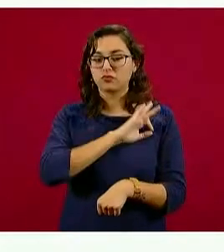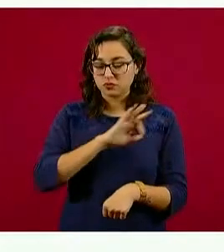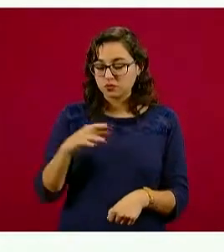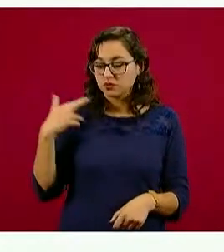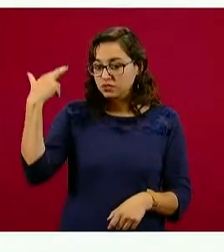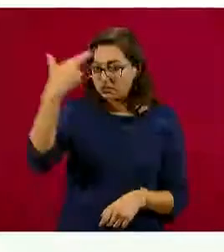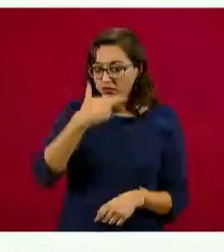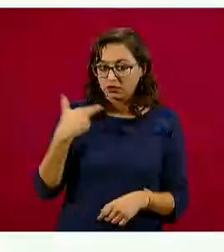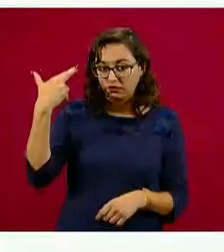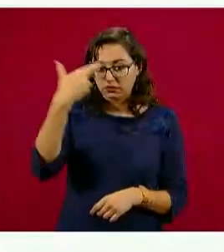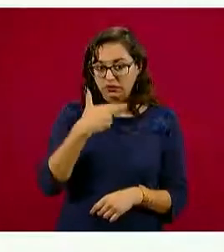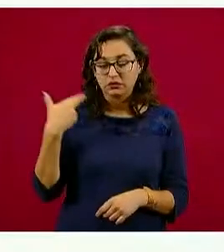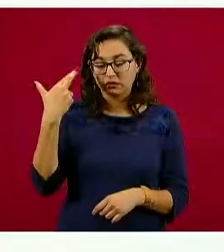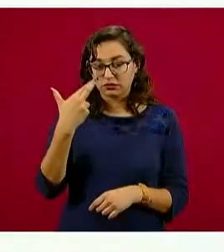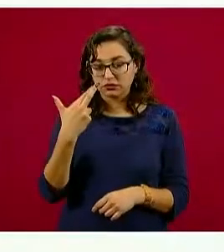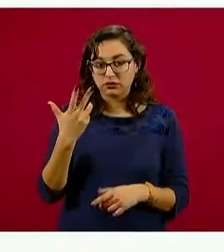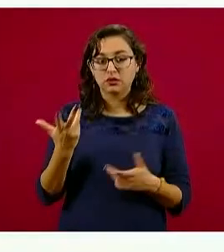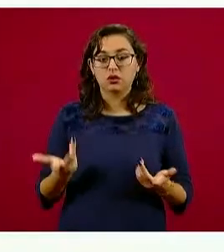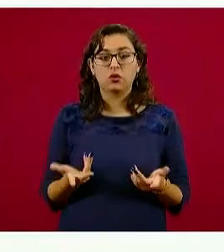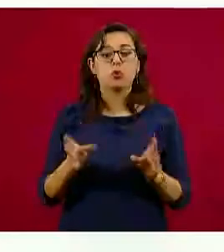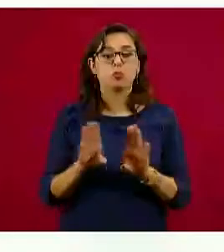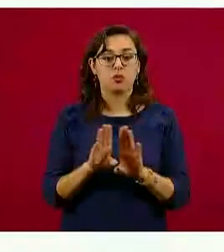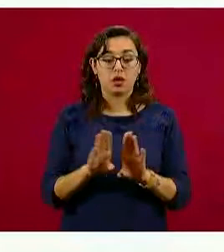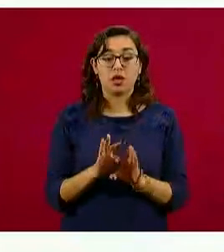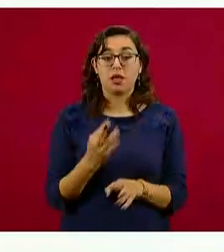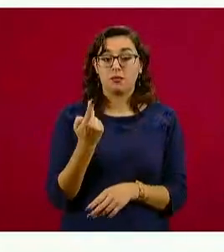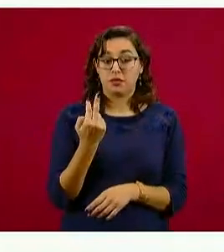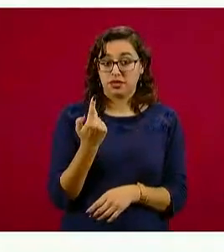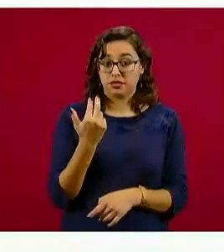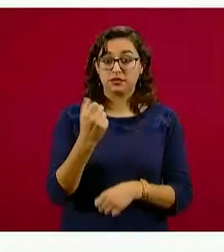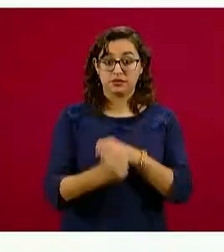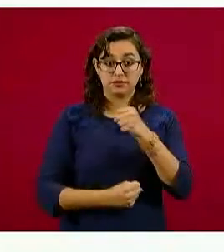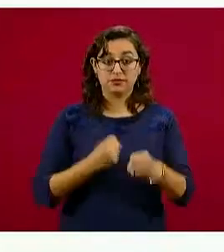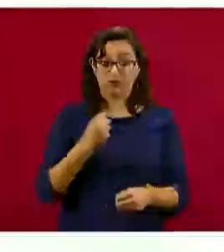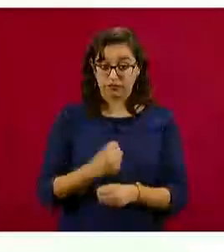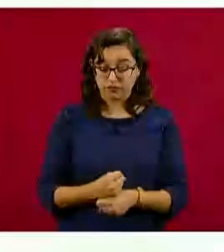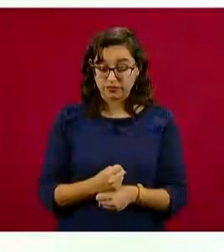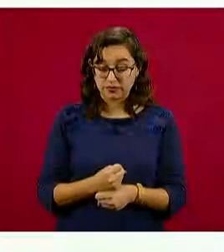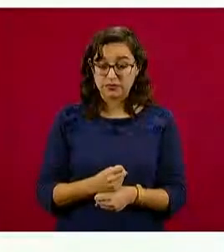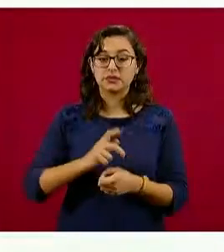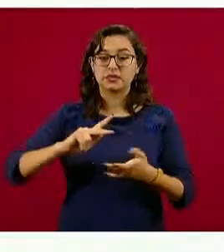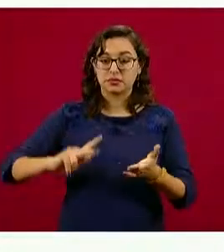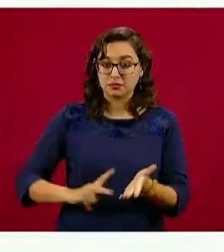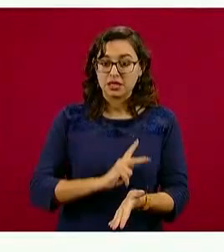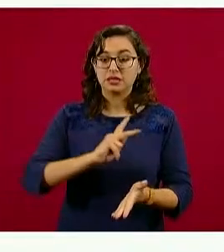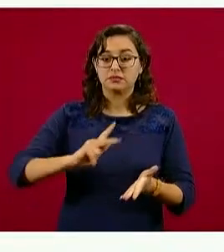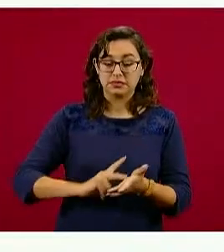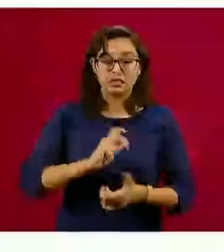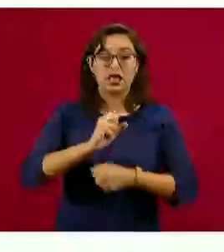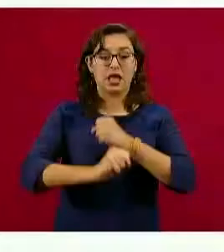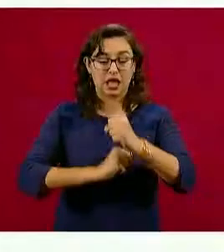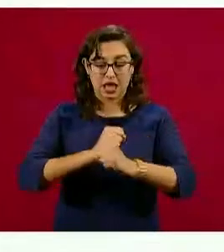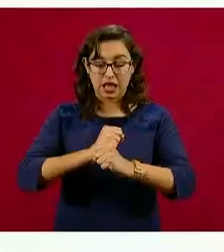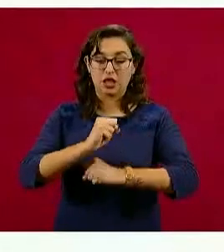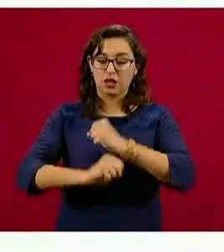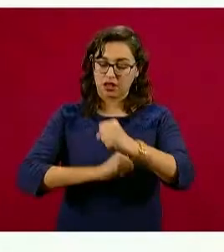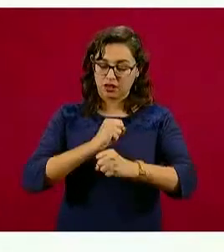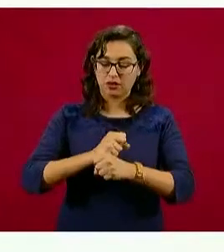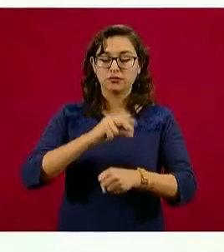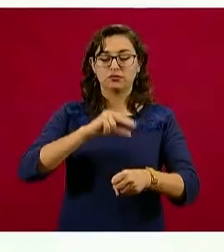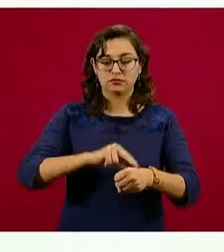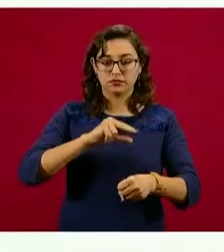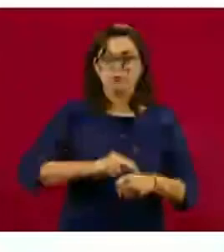y la recomendación es que a partir de los 25 años, cada año un personal de salud entrenado, capacitado,